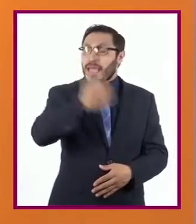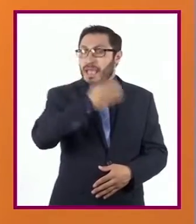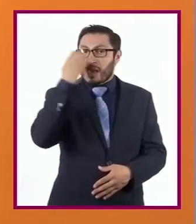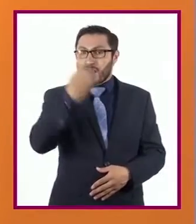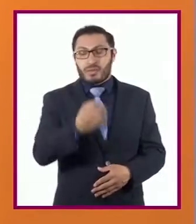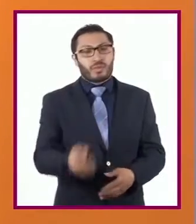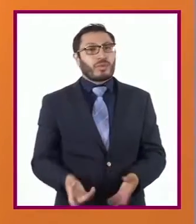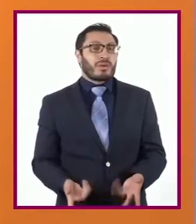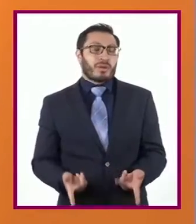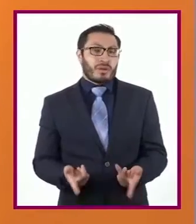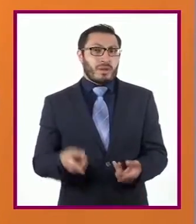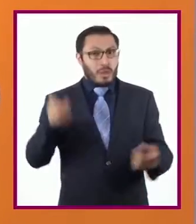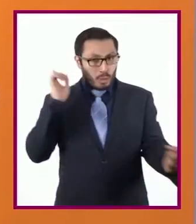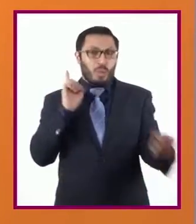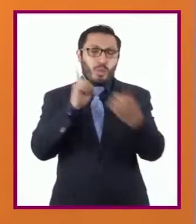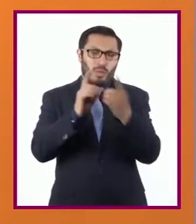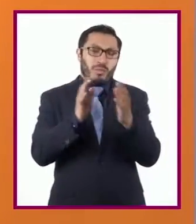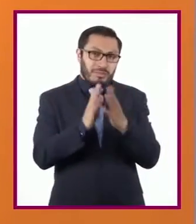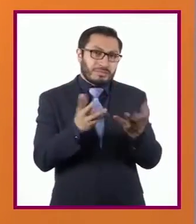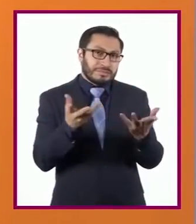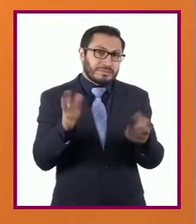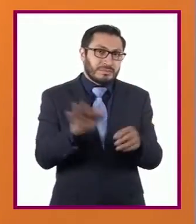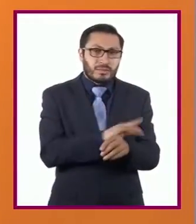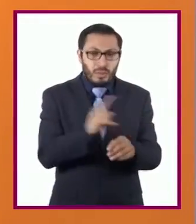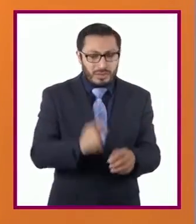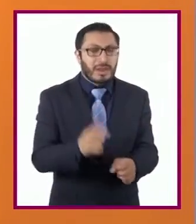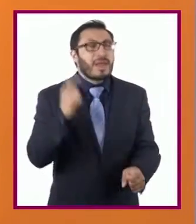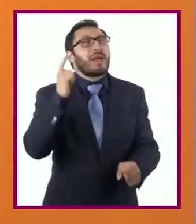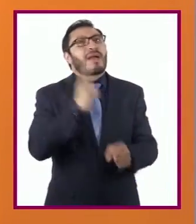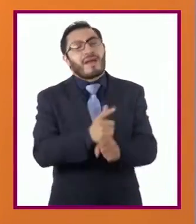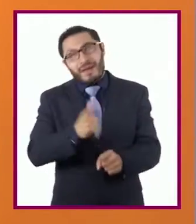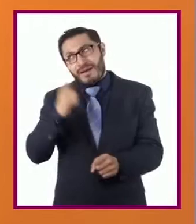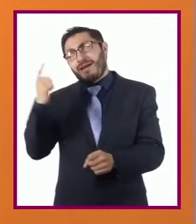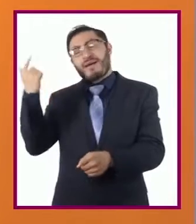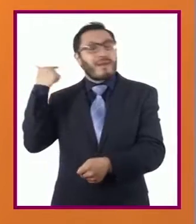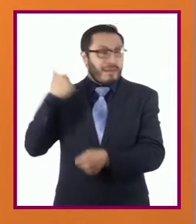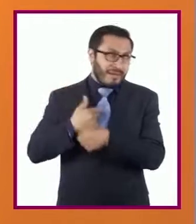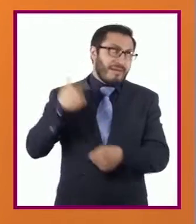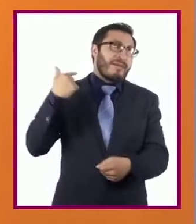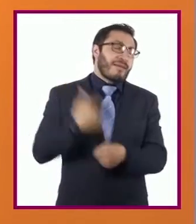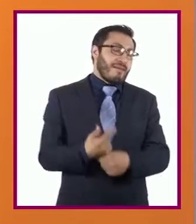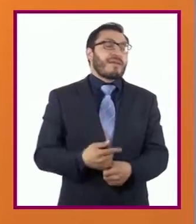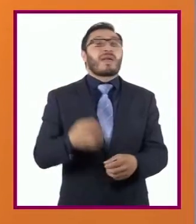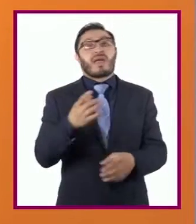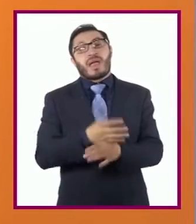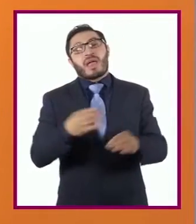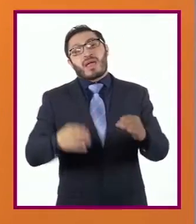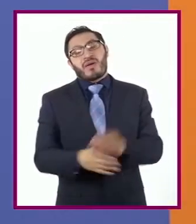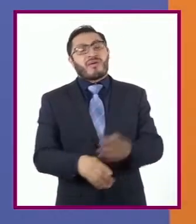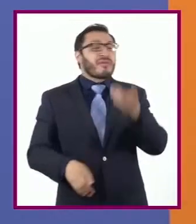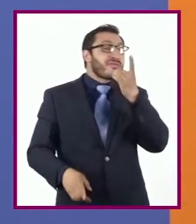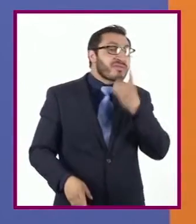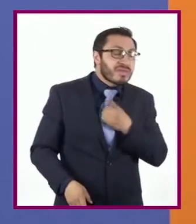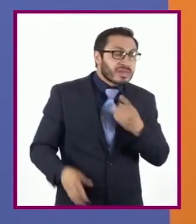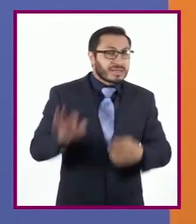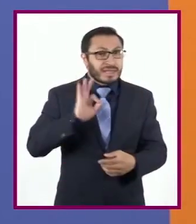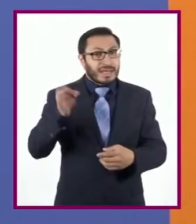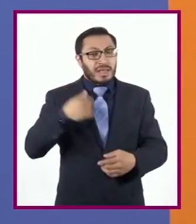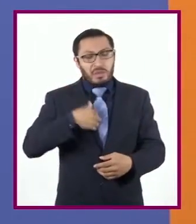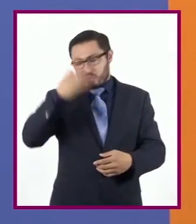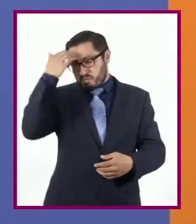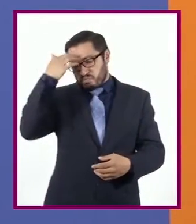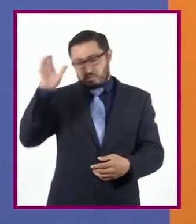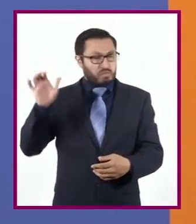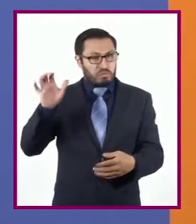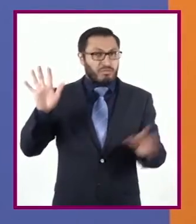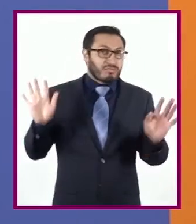nos acerquemos a ella, porque también ahí descubrimos cosas que pueden decirnos que no lo sabemos.